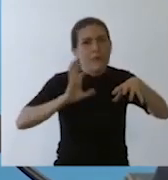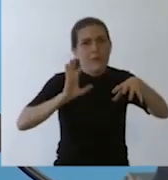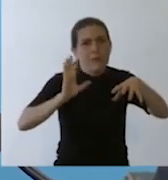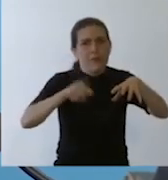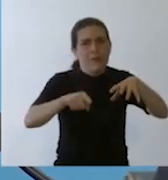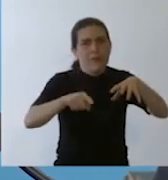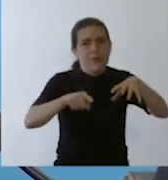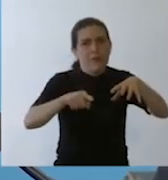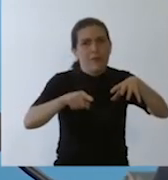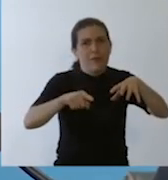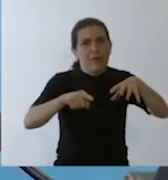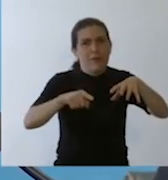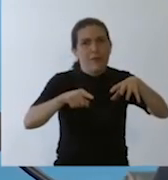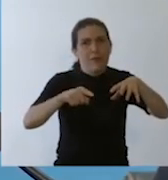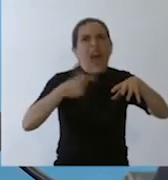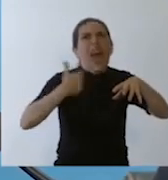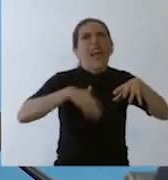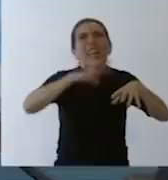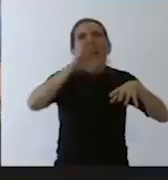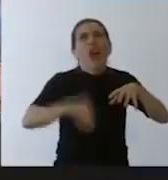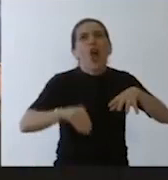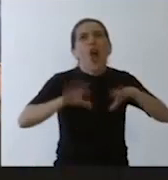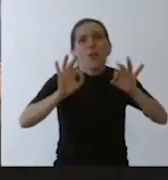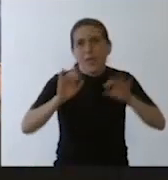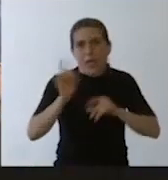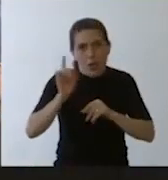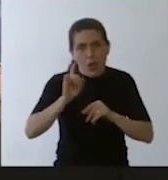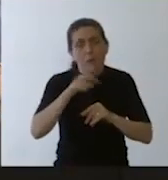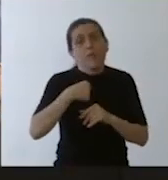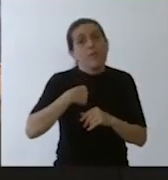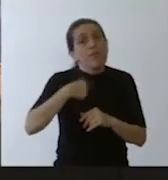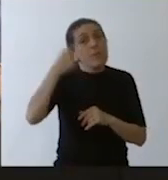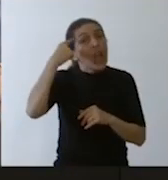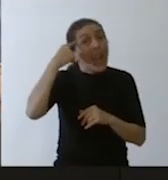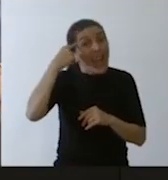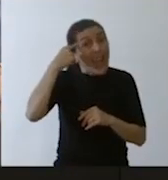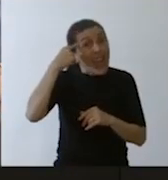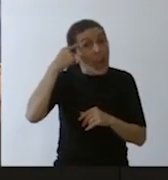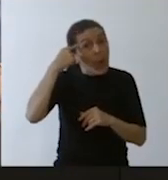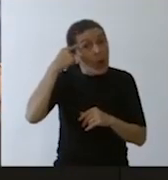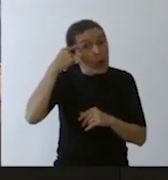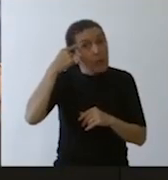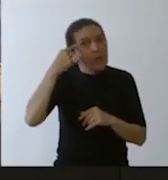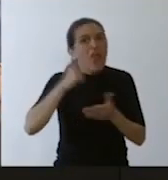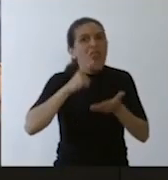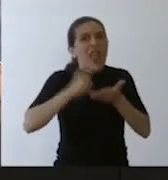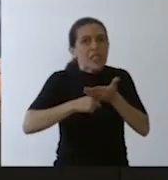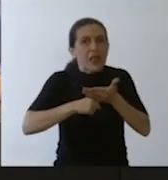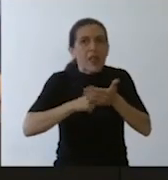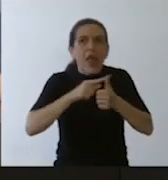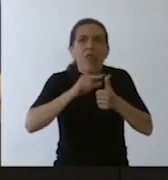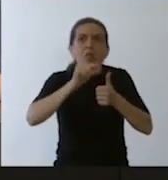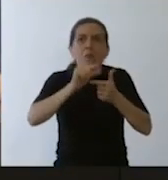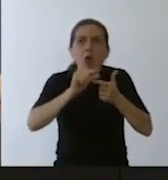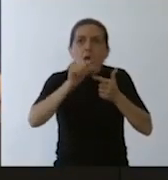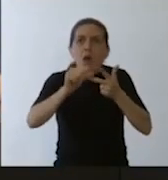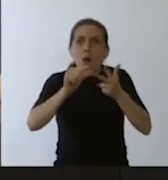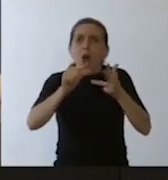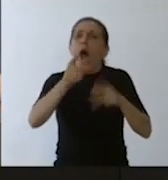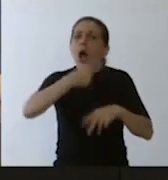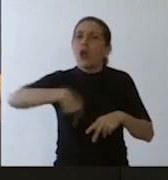nivel del país. Yo creo que estas son medidas que uno tiene que ir